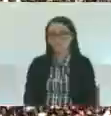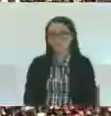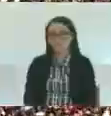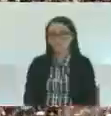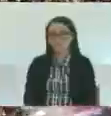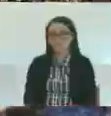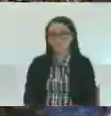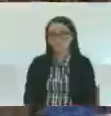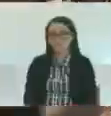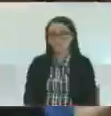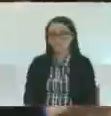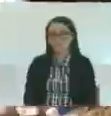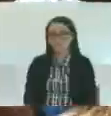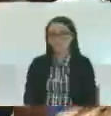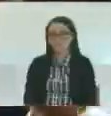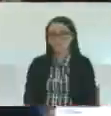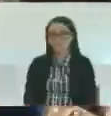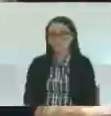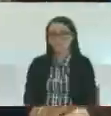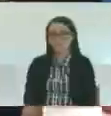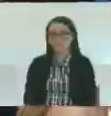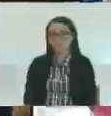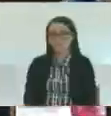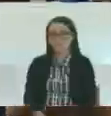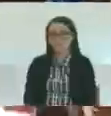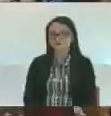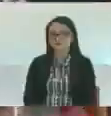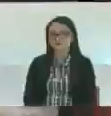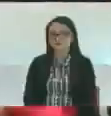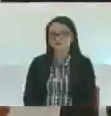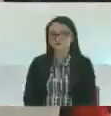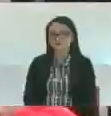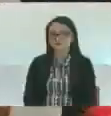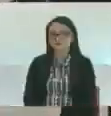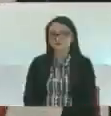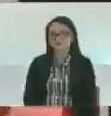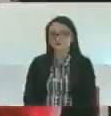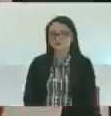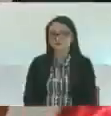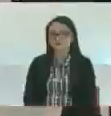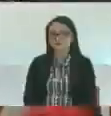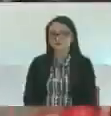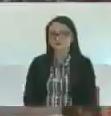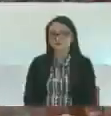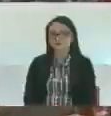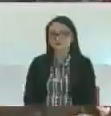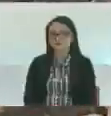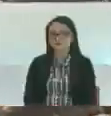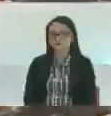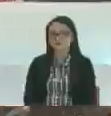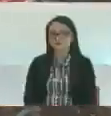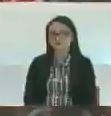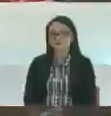A la carga Guayana, a la carga Bolívar.